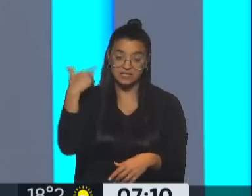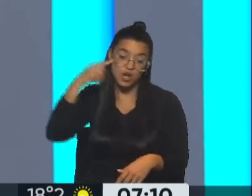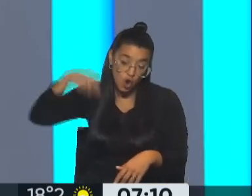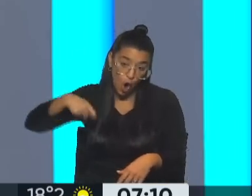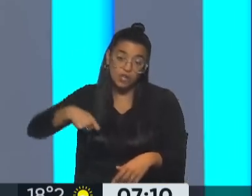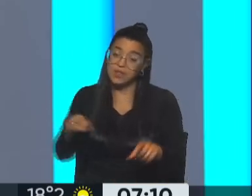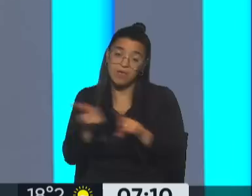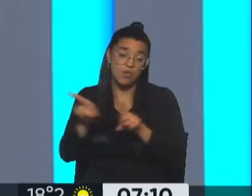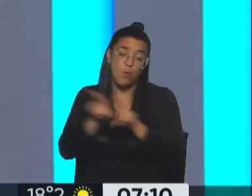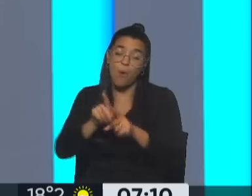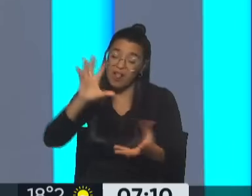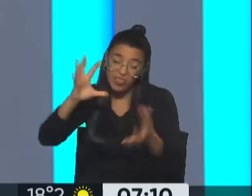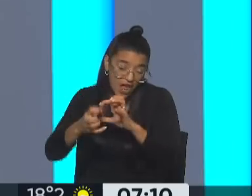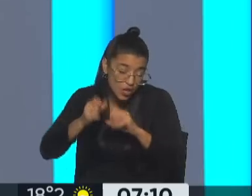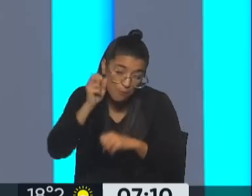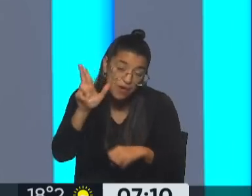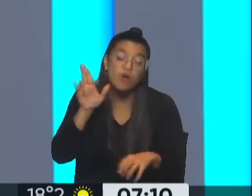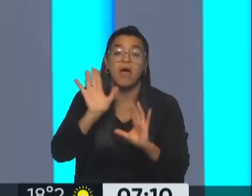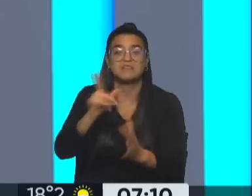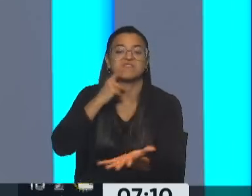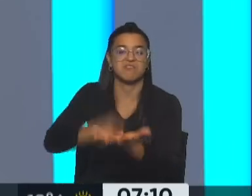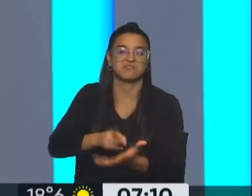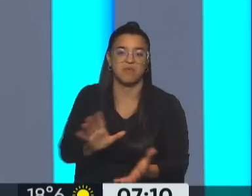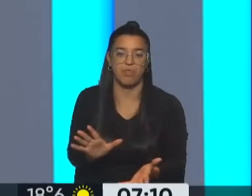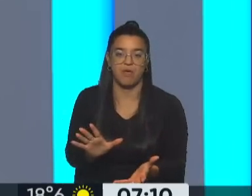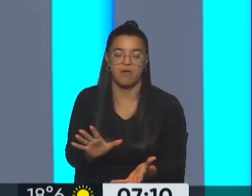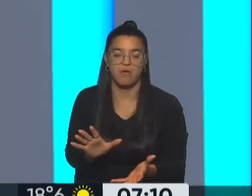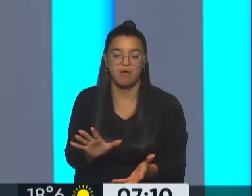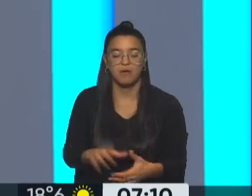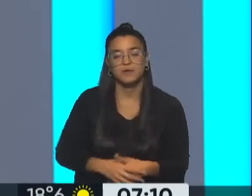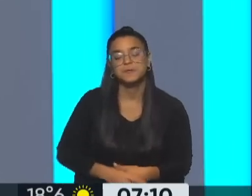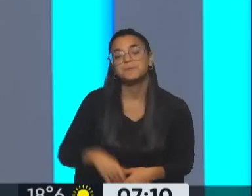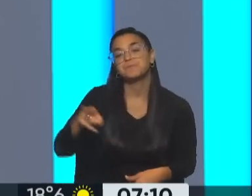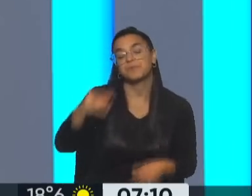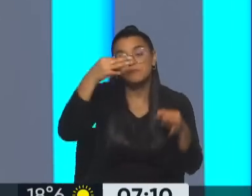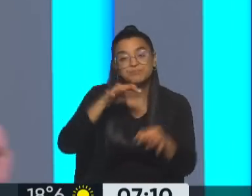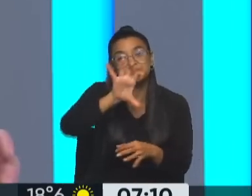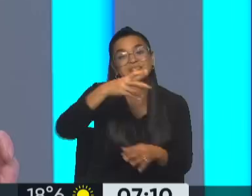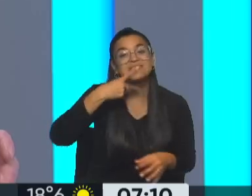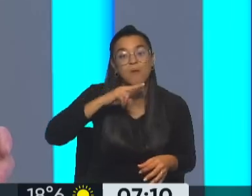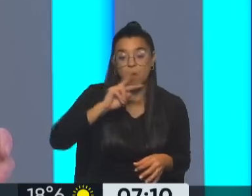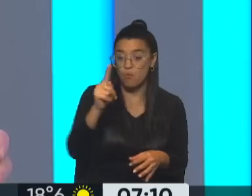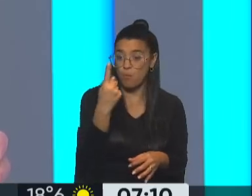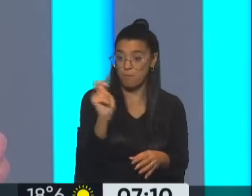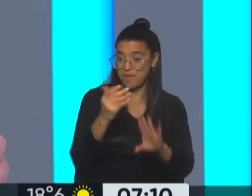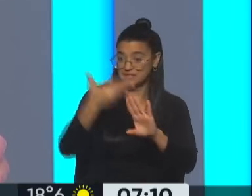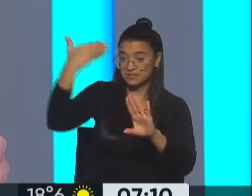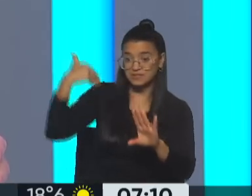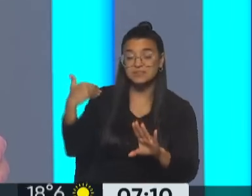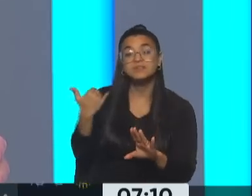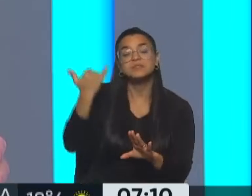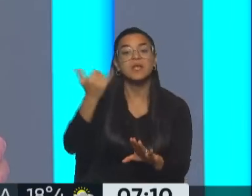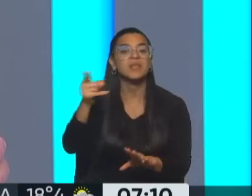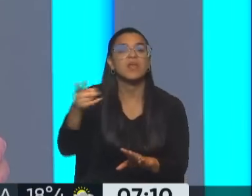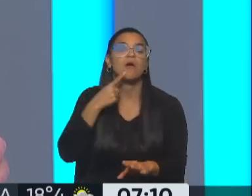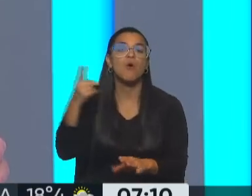más daño podía hacer. ¿Por qué decimos esto? Porque en el caso específico de San Juan, hace un mes que tenía un dictamen de